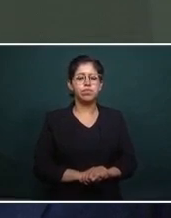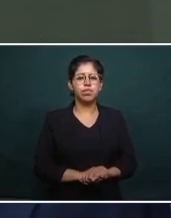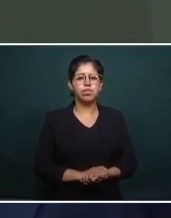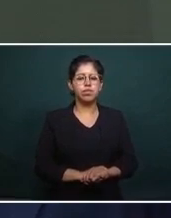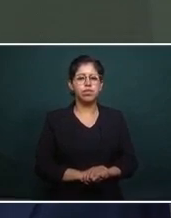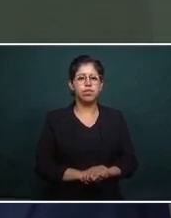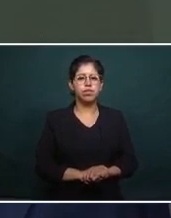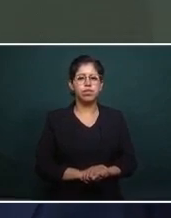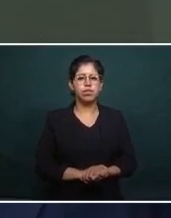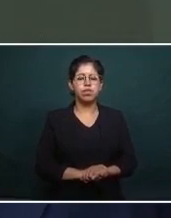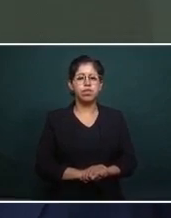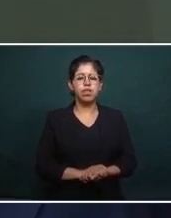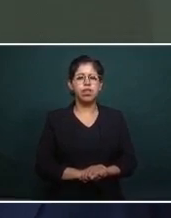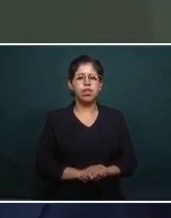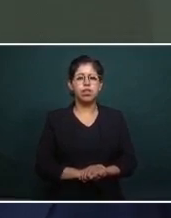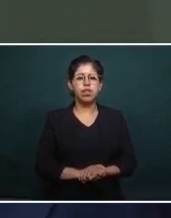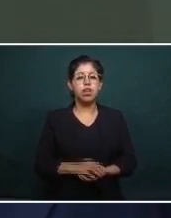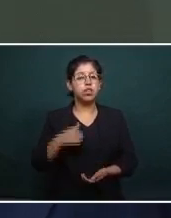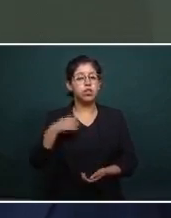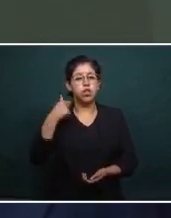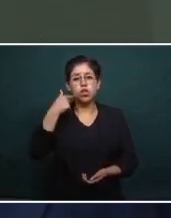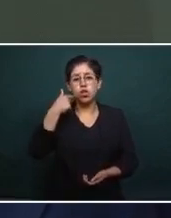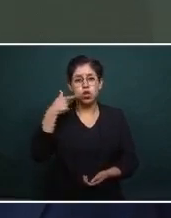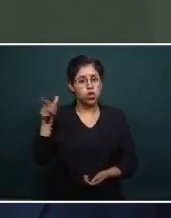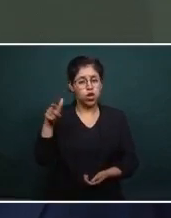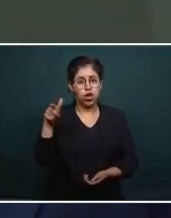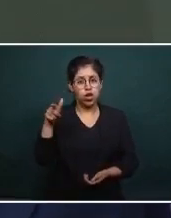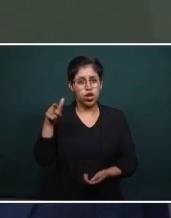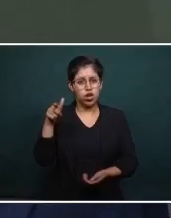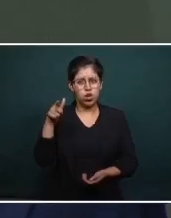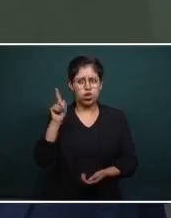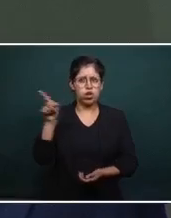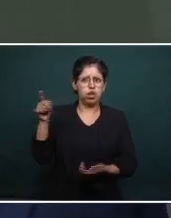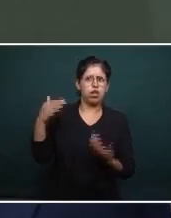no quiero que se vaya a